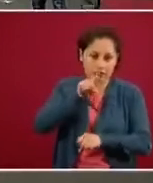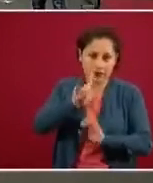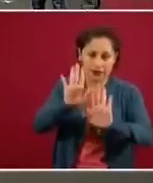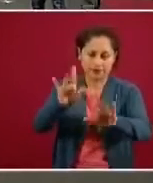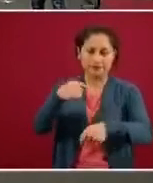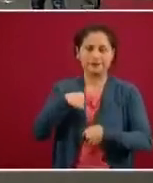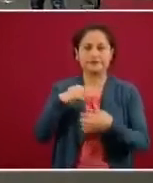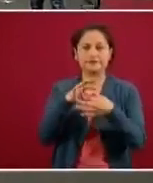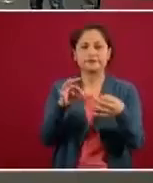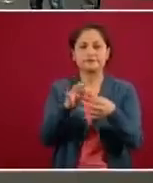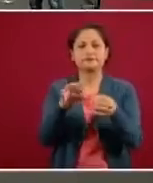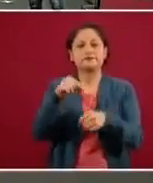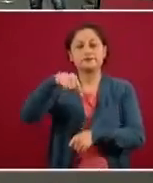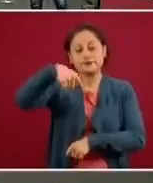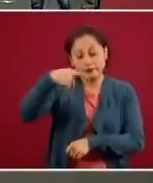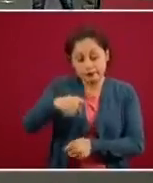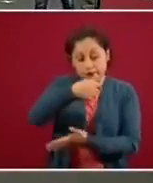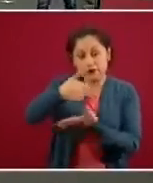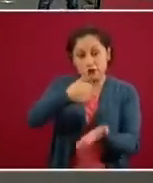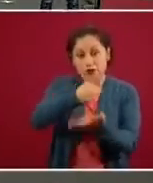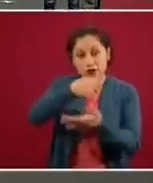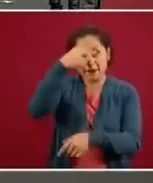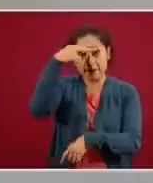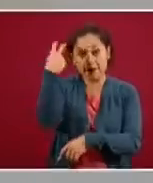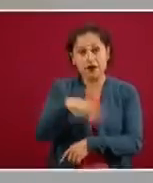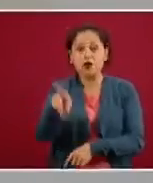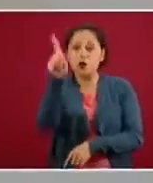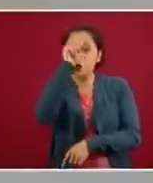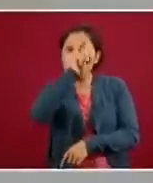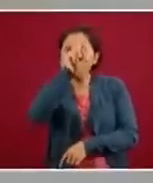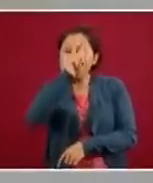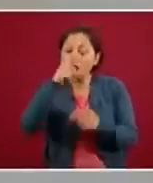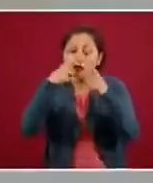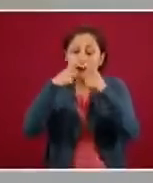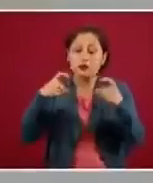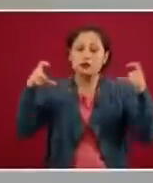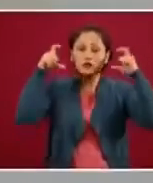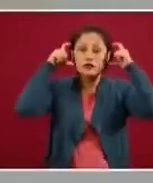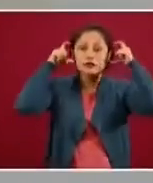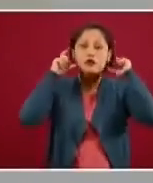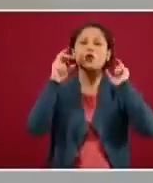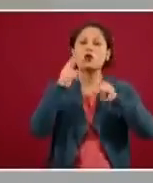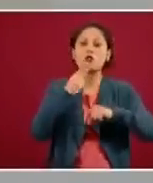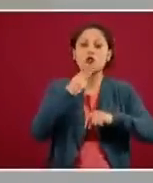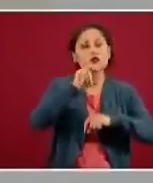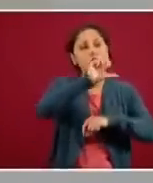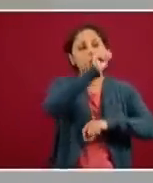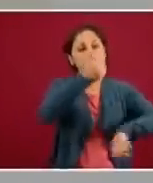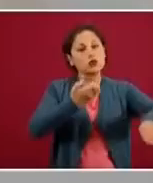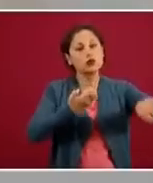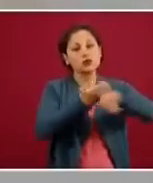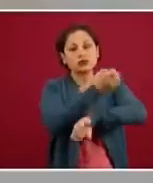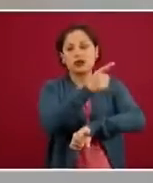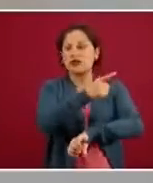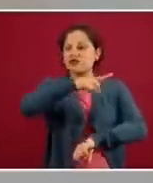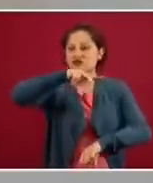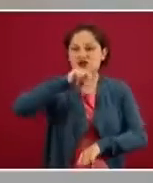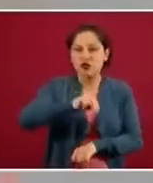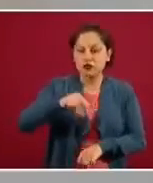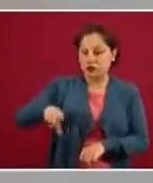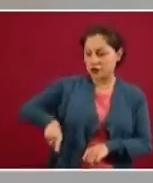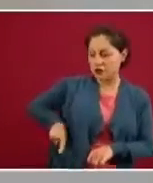Es que en la Ciudad de México recomendaron el cubrebocas, y es que en el estado fulano de tal recomendaron el cubrebocas. ¿Y por qué el gobierno no